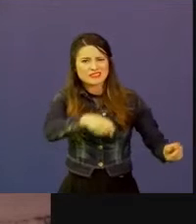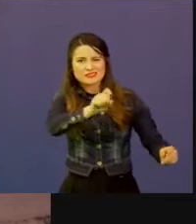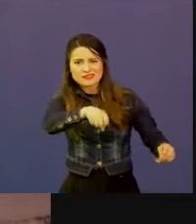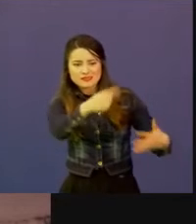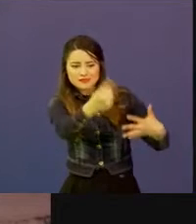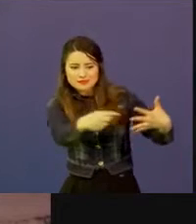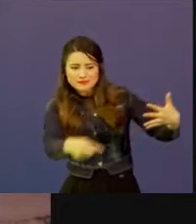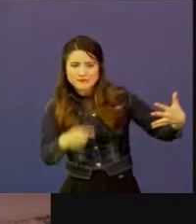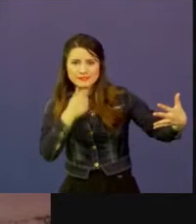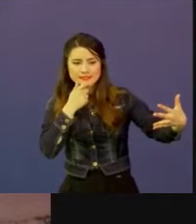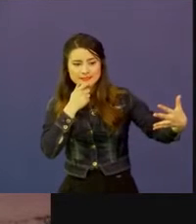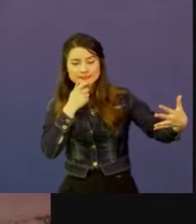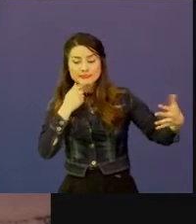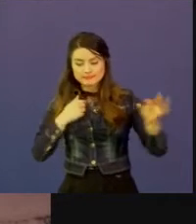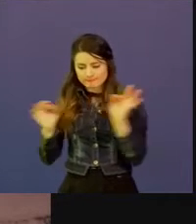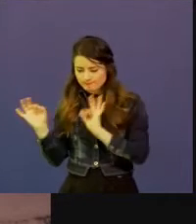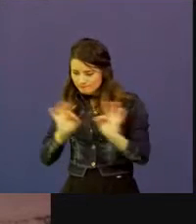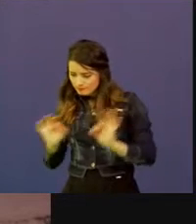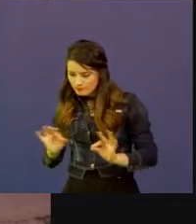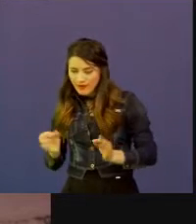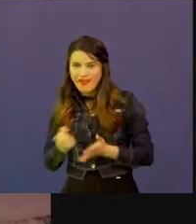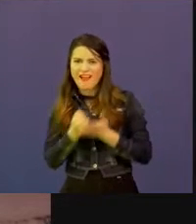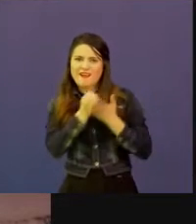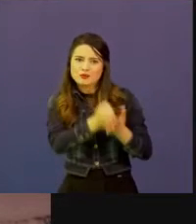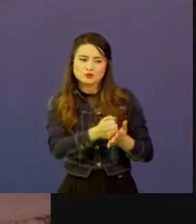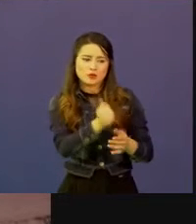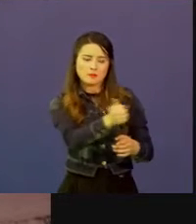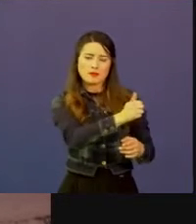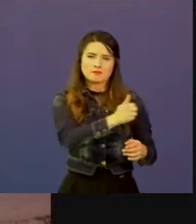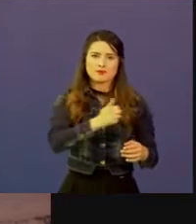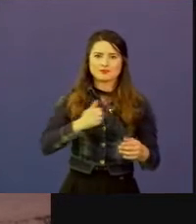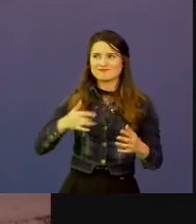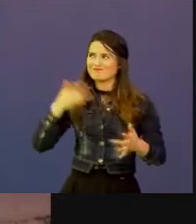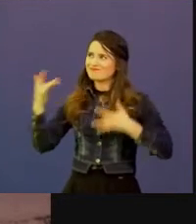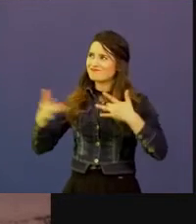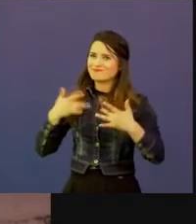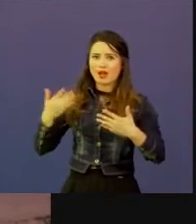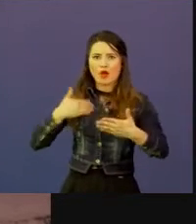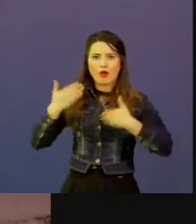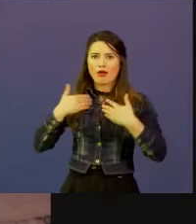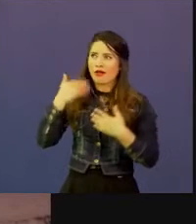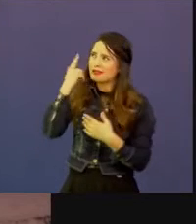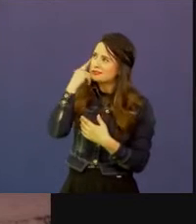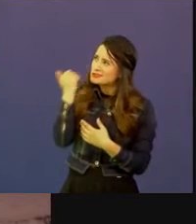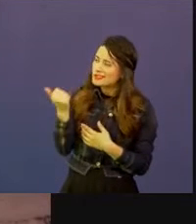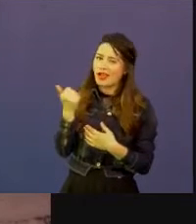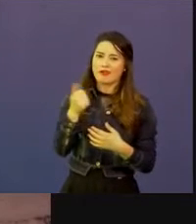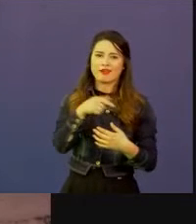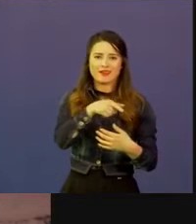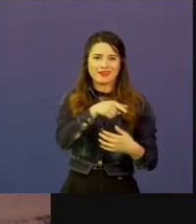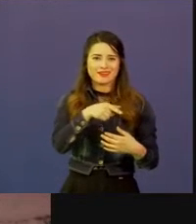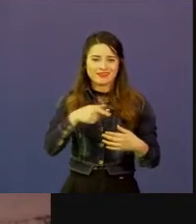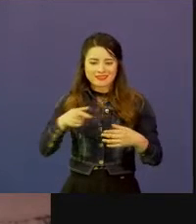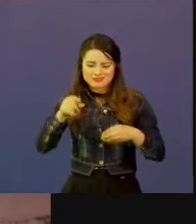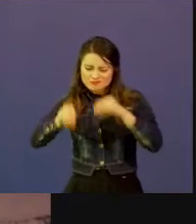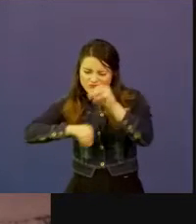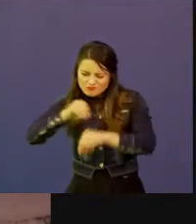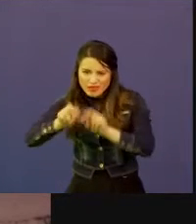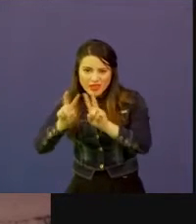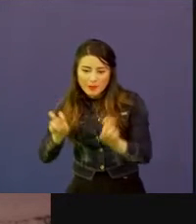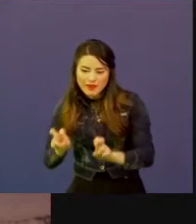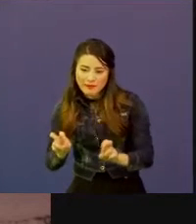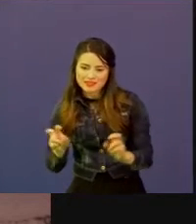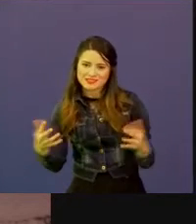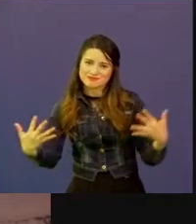generar experiencias realmente innovadoras, experiencias divertidas, que al combinarlas con tecnología estimulen